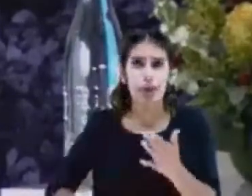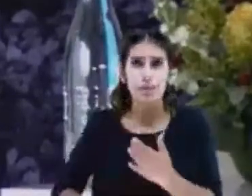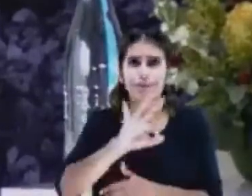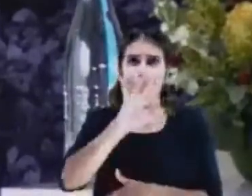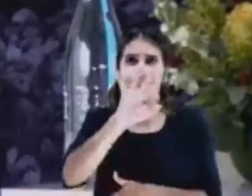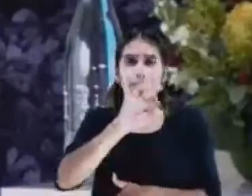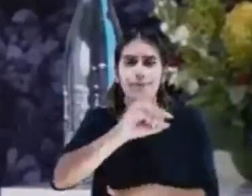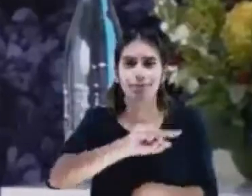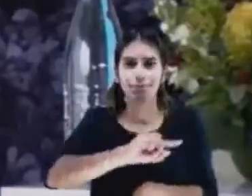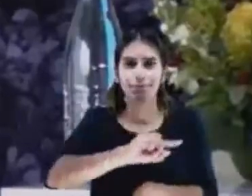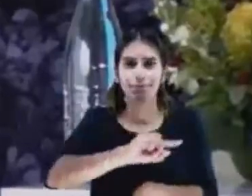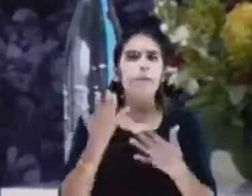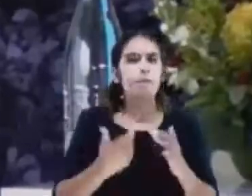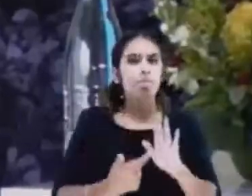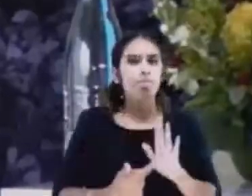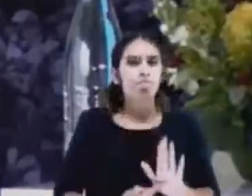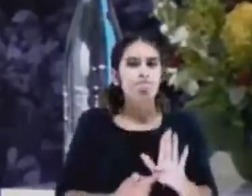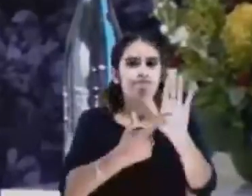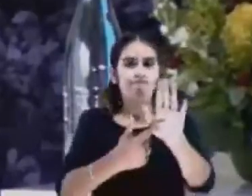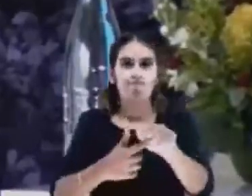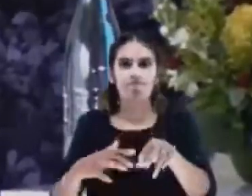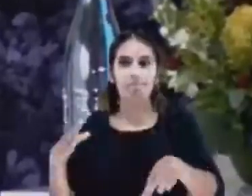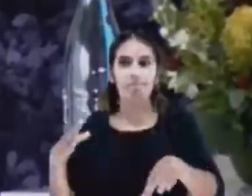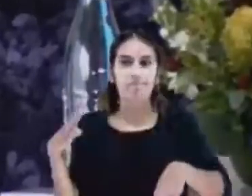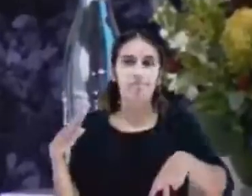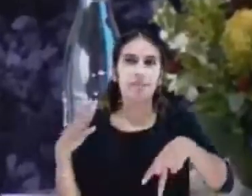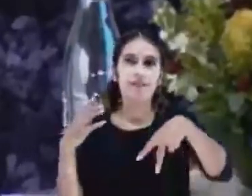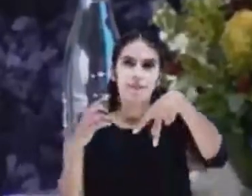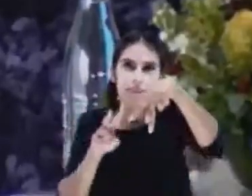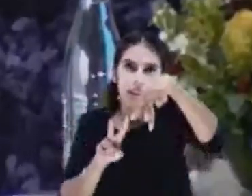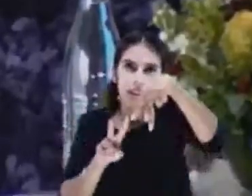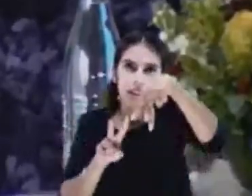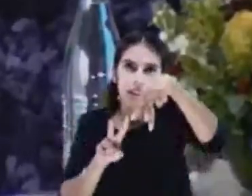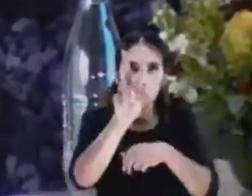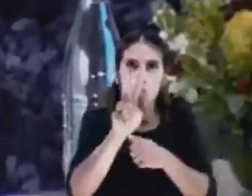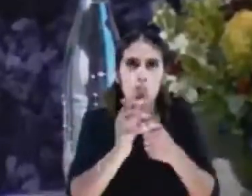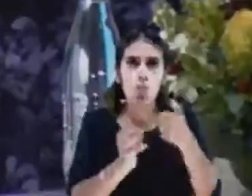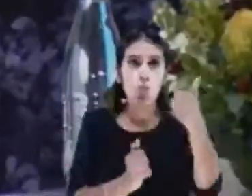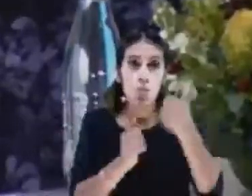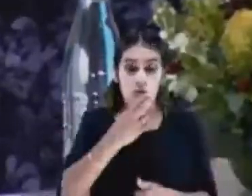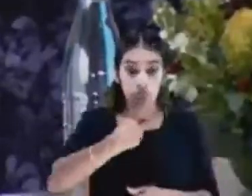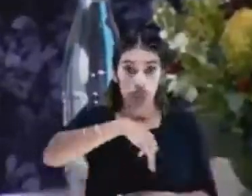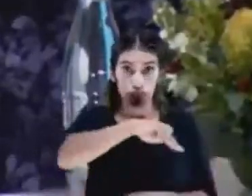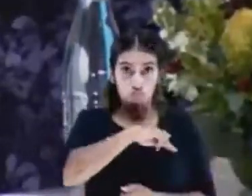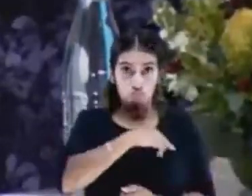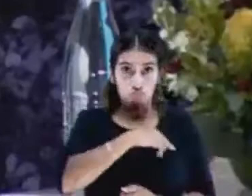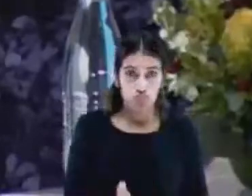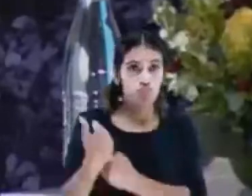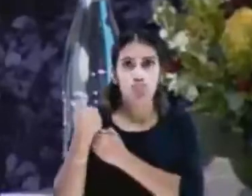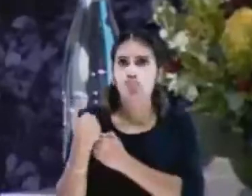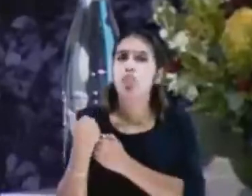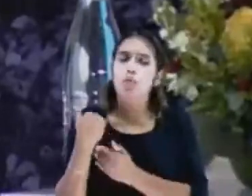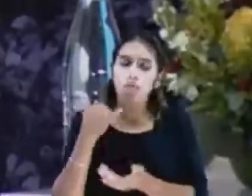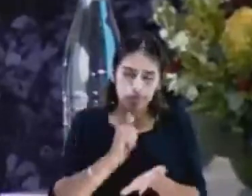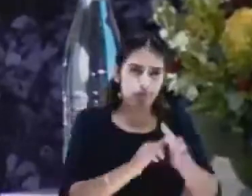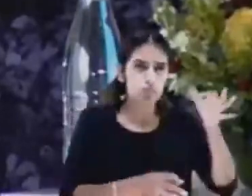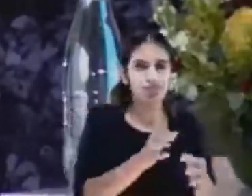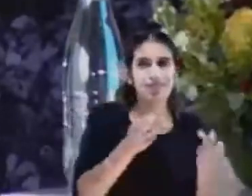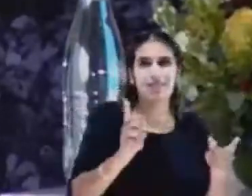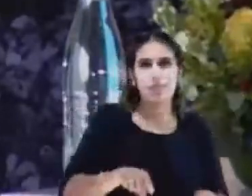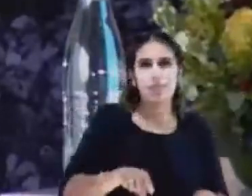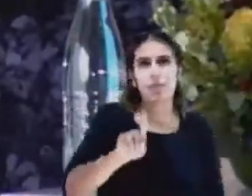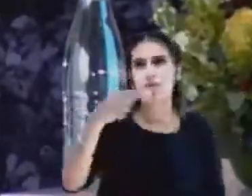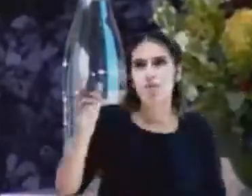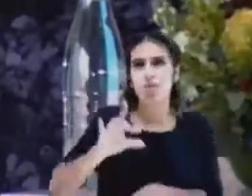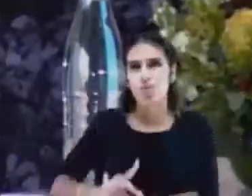es la visión y esa visión no es de édgar gonzález sino de la sala consta de serbio civil a propósito del doctor germán bula que nos acompaña y el